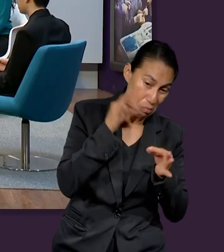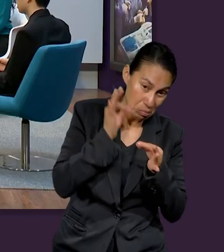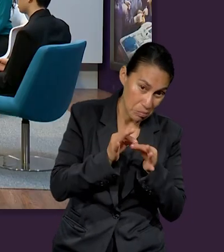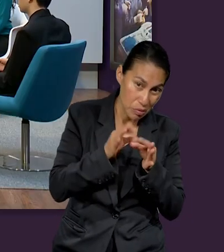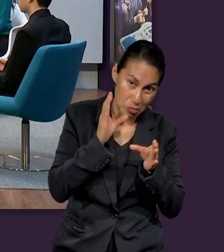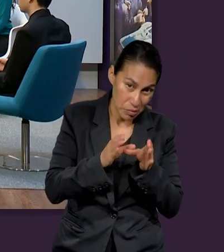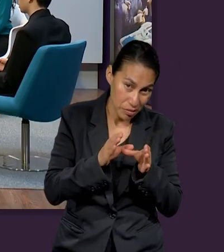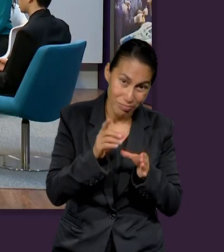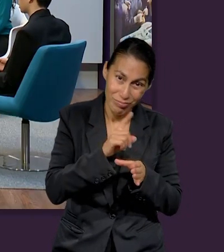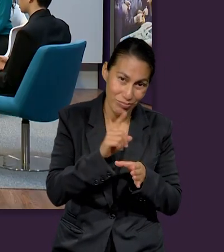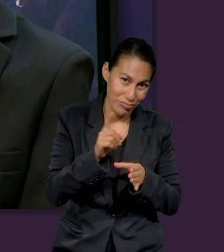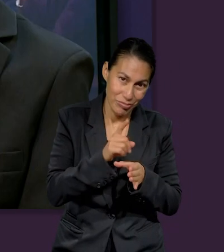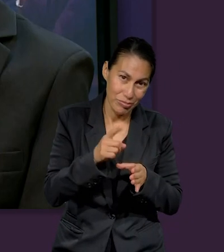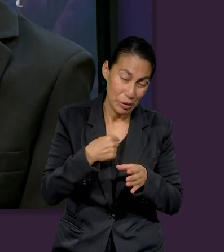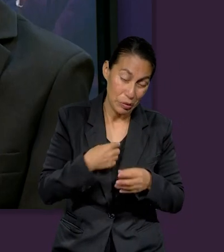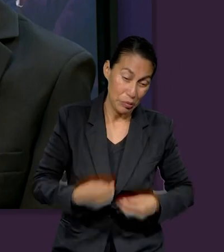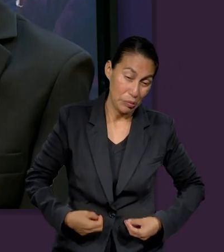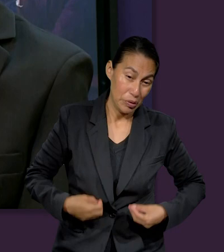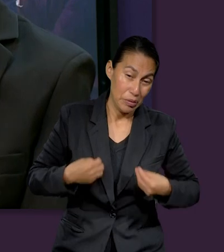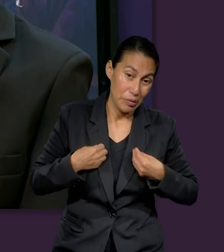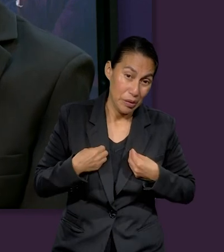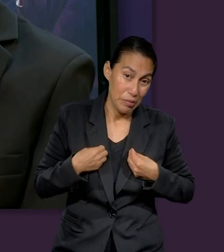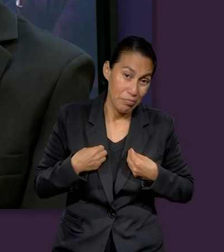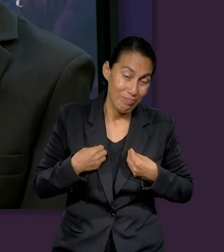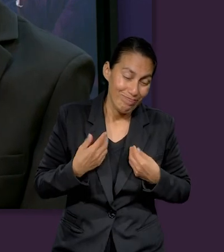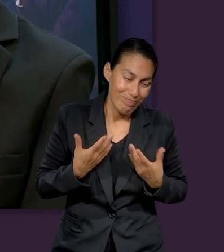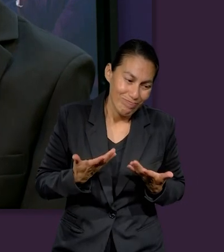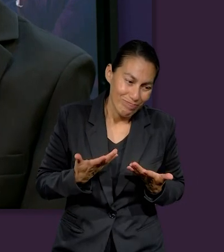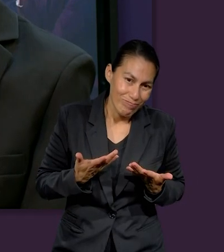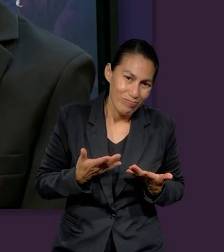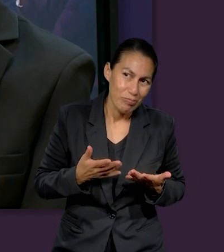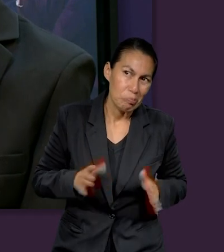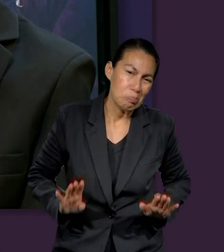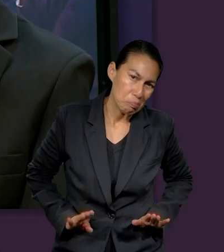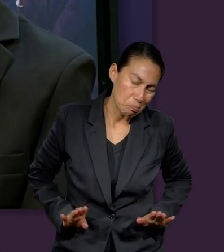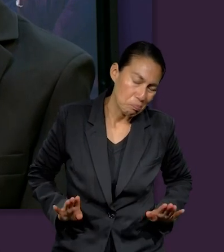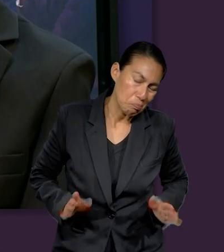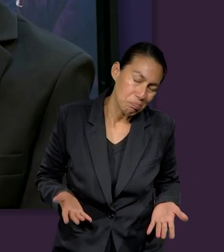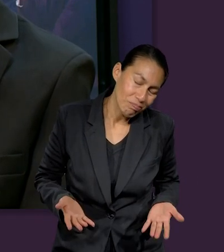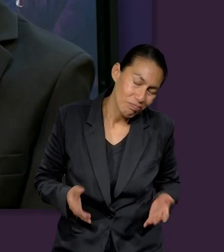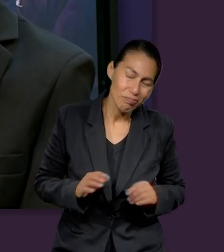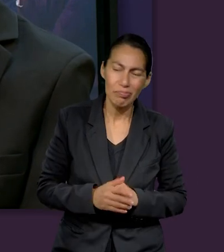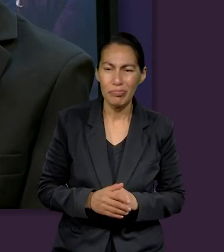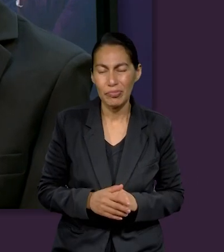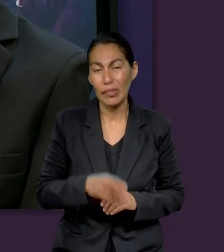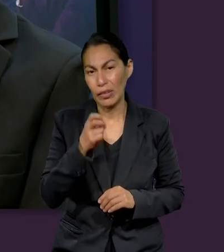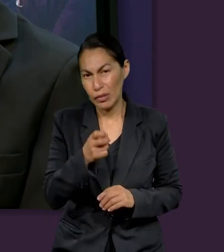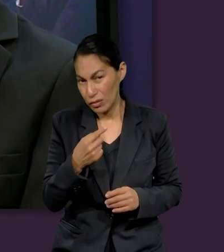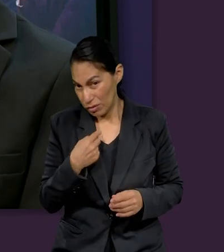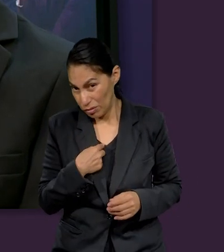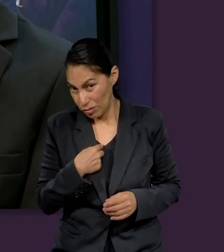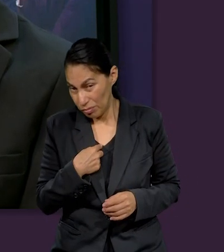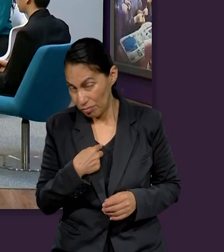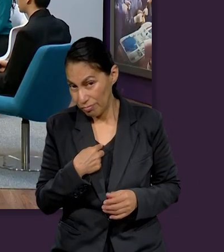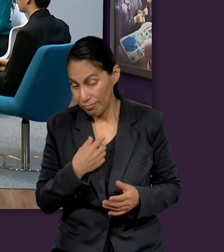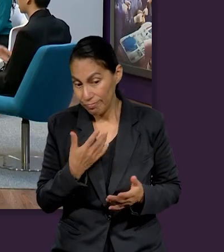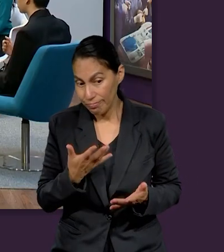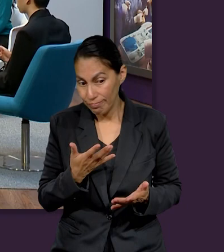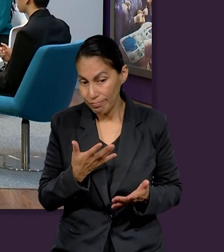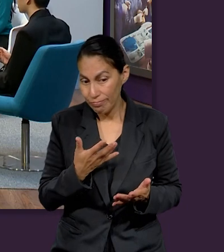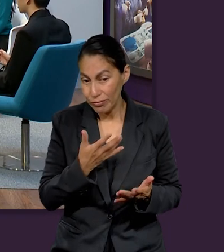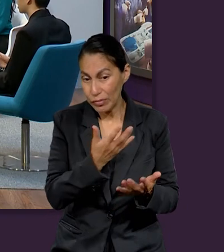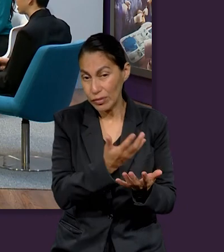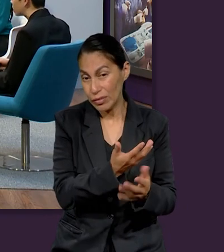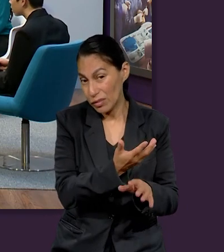no está bien de que tal vez no fui fiel a Dios Casi casi rompí mandamientos para vivir el presente una manera